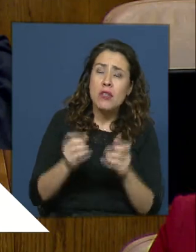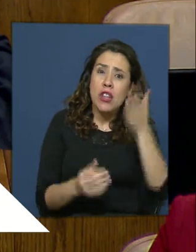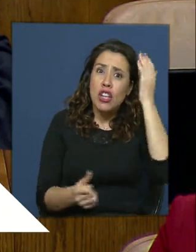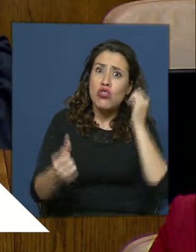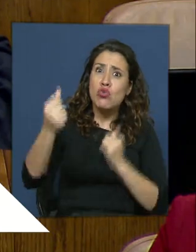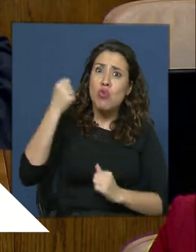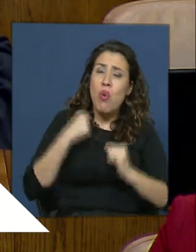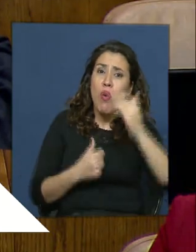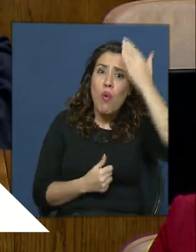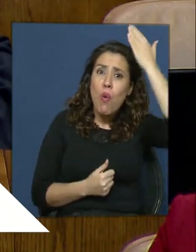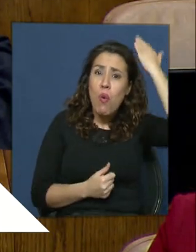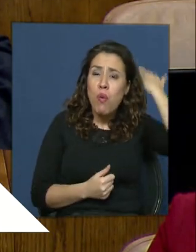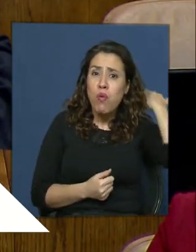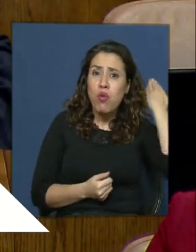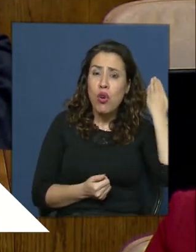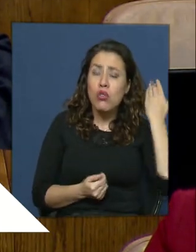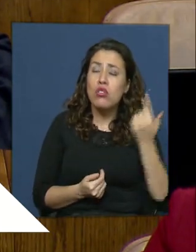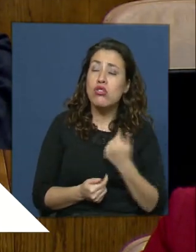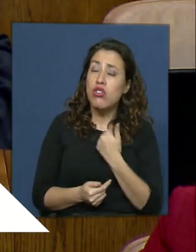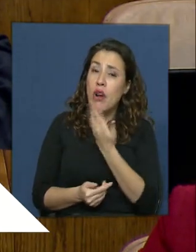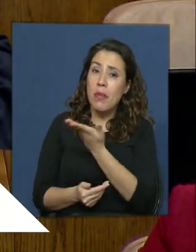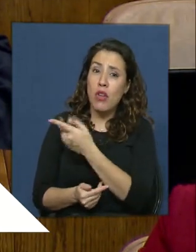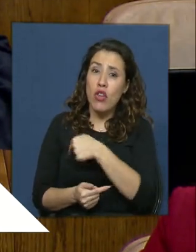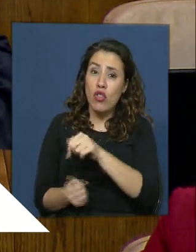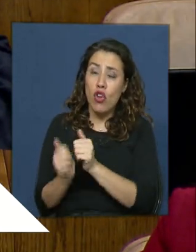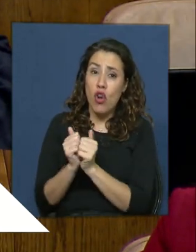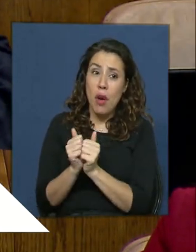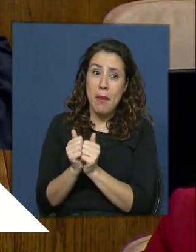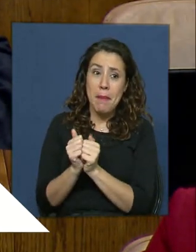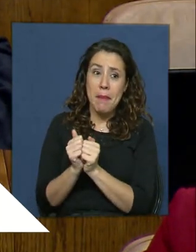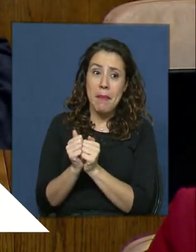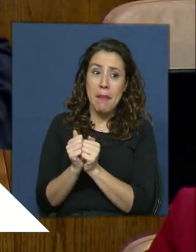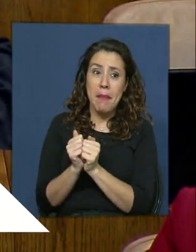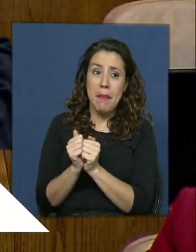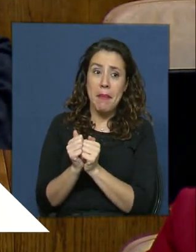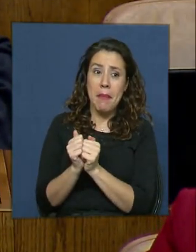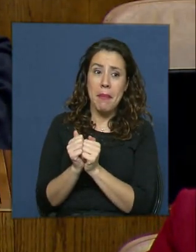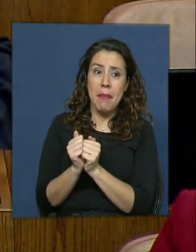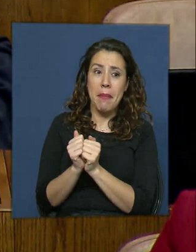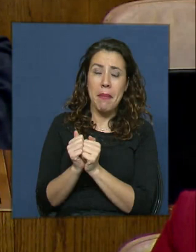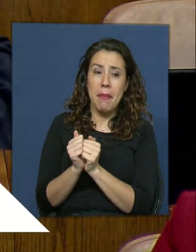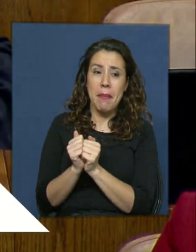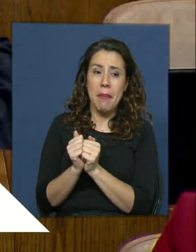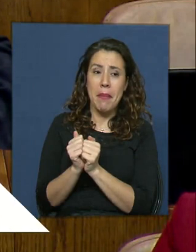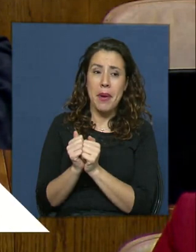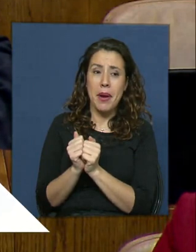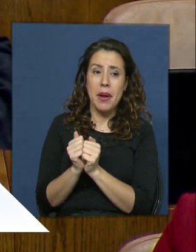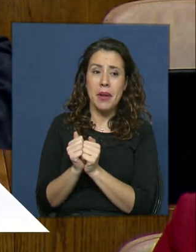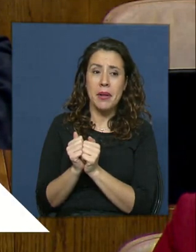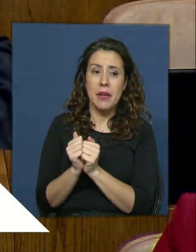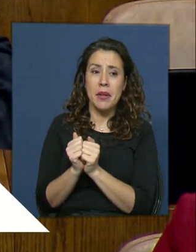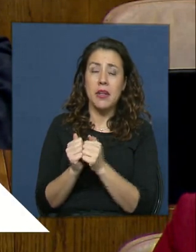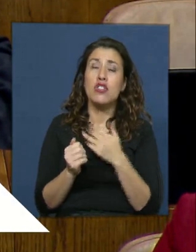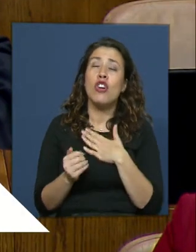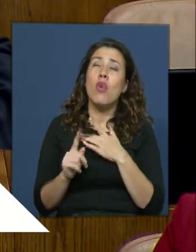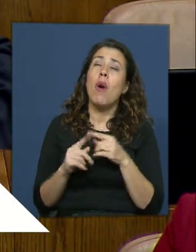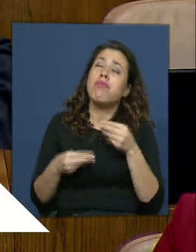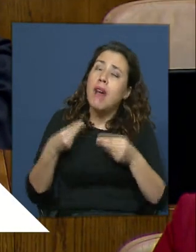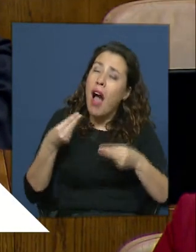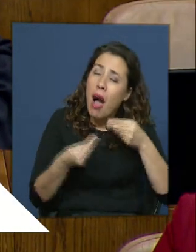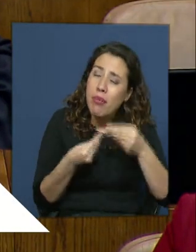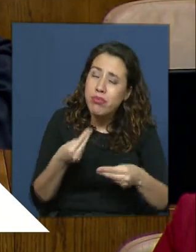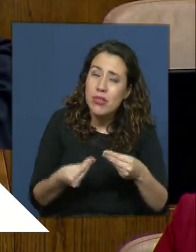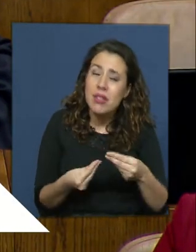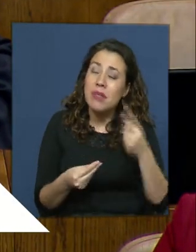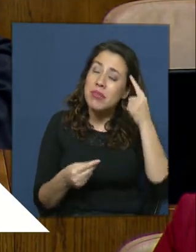holocausto. Por lo tanto, yo pido a mis colegas que sin ningún ánimo más que constructivo y